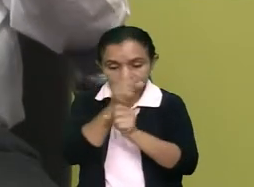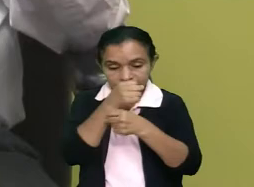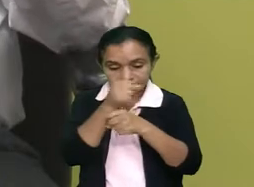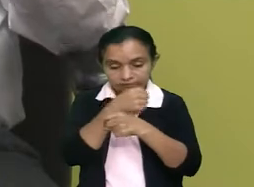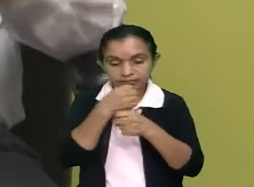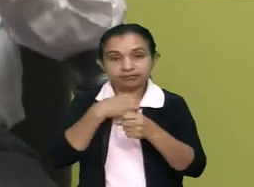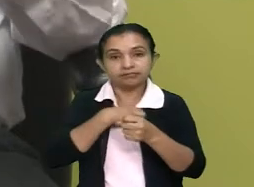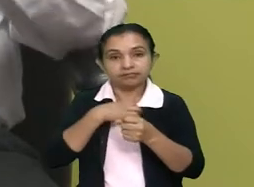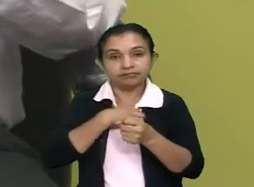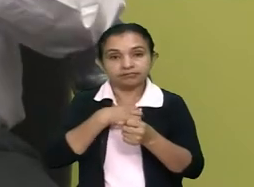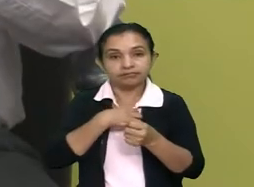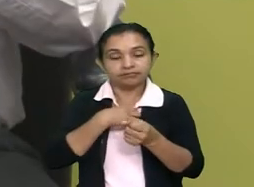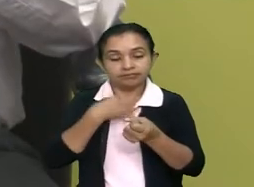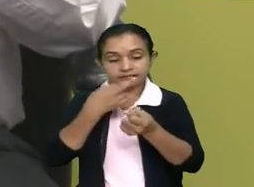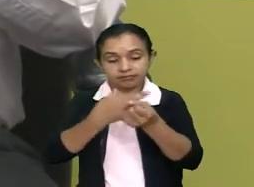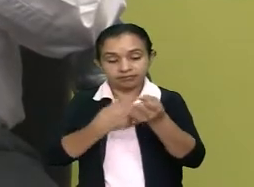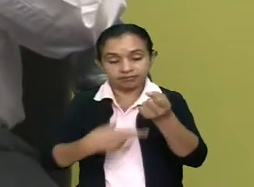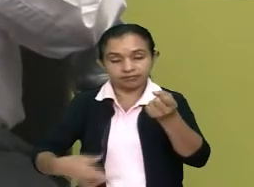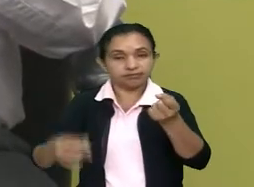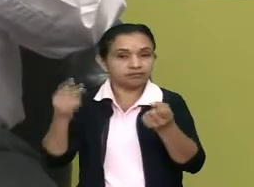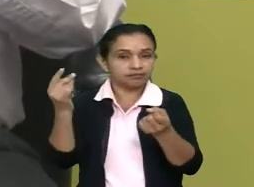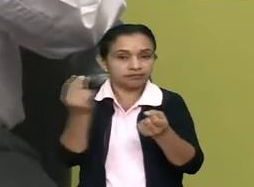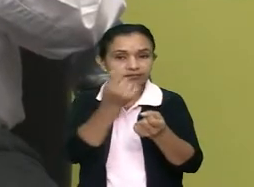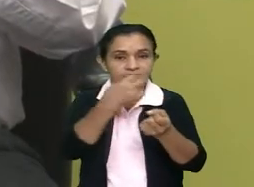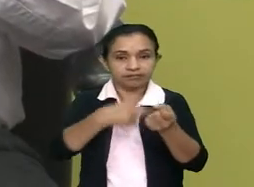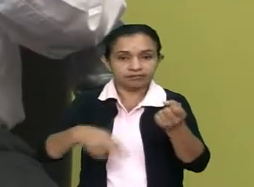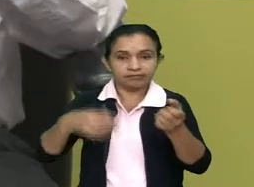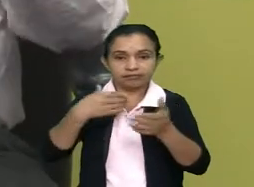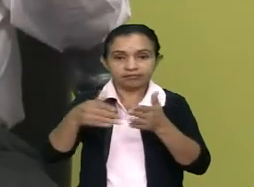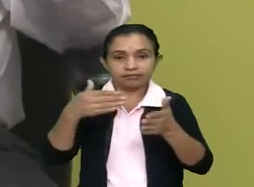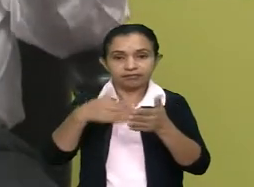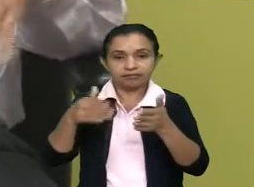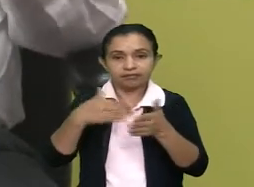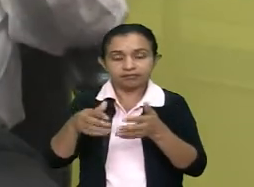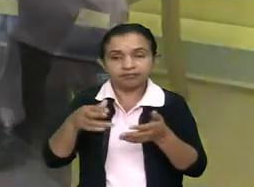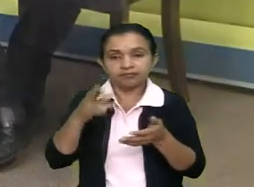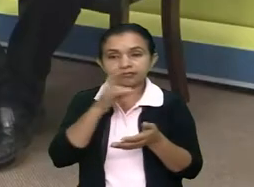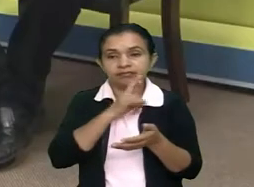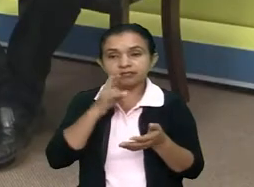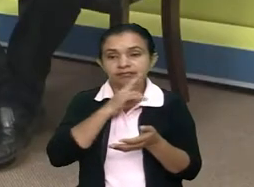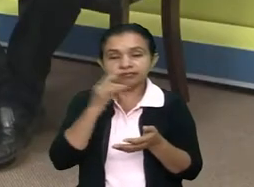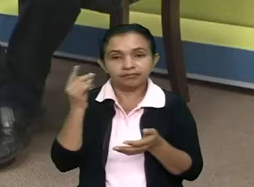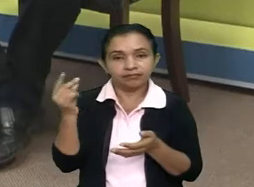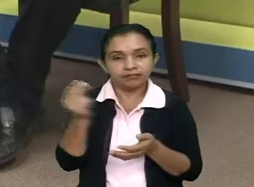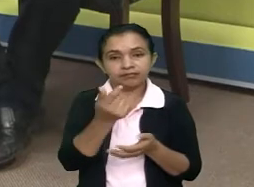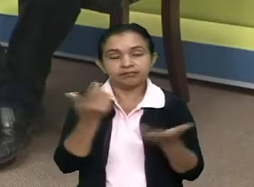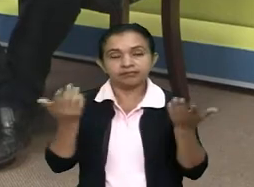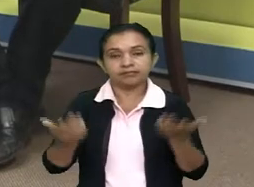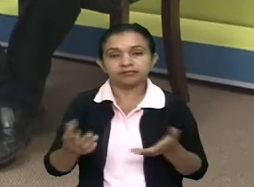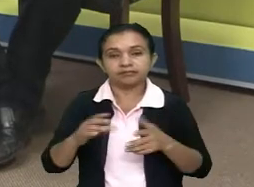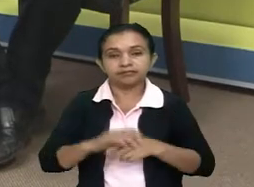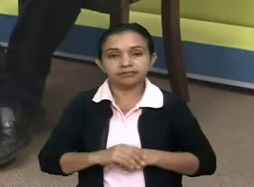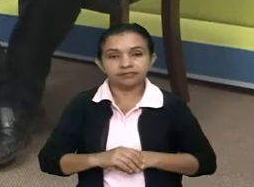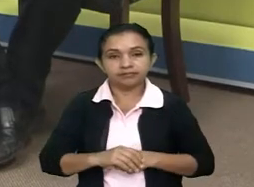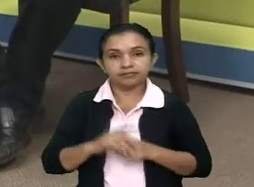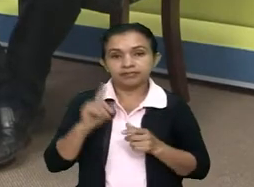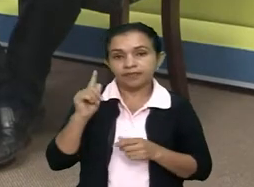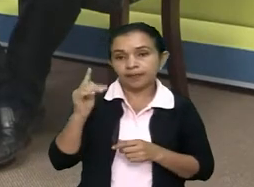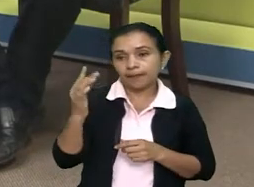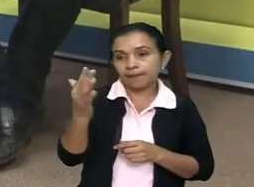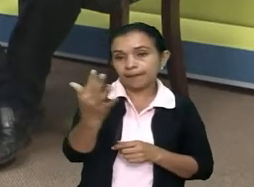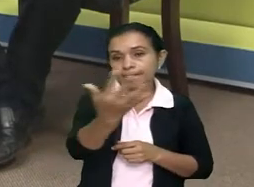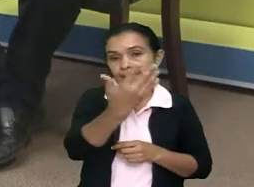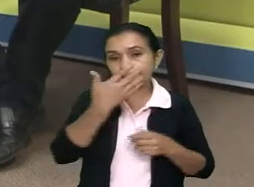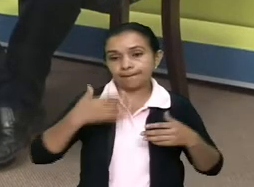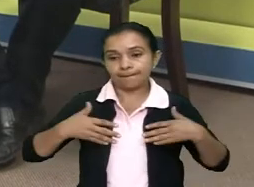le van a hacer la extracción de sangre que es rápida también sencilla recuperan los glóbulos rojos rápidamente todos se van felices